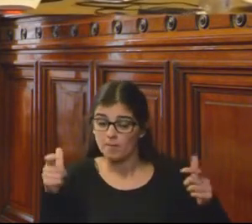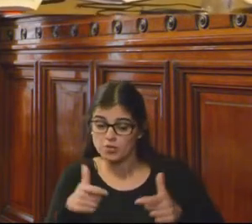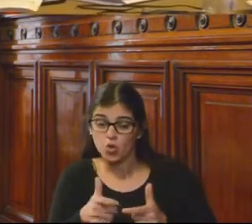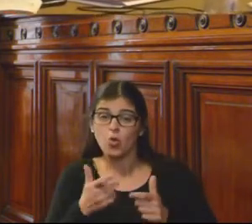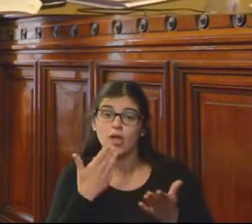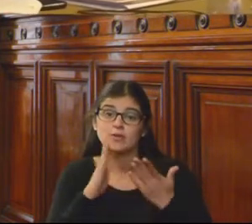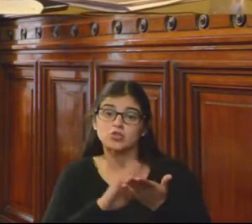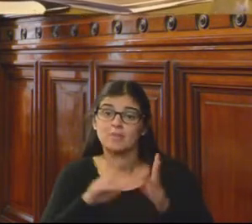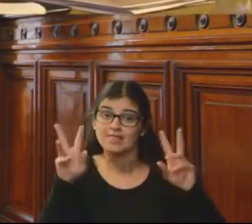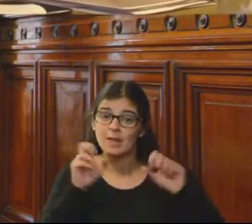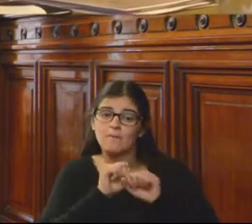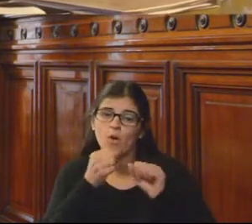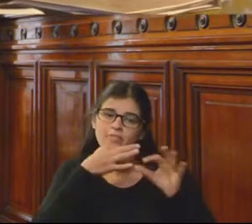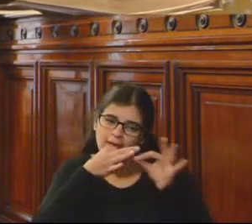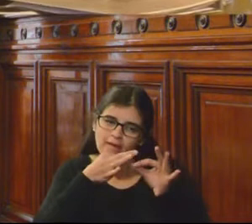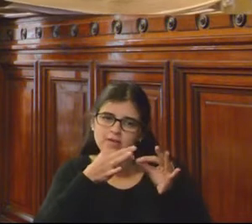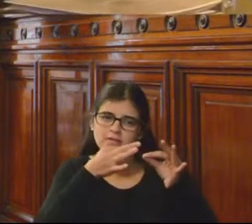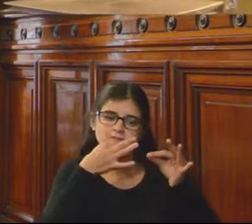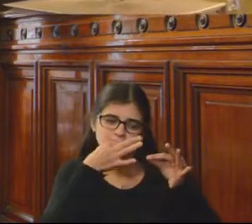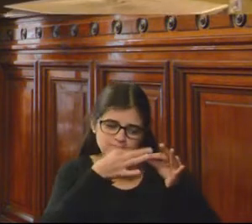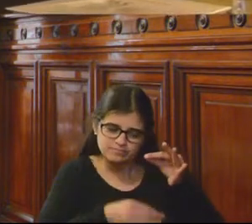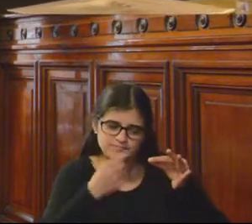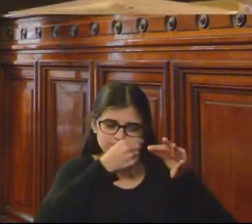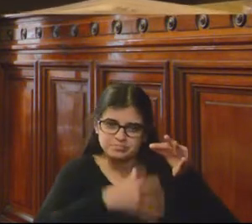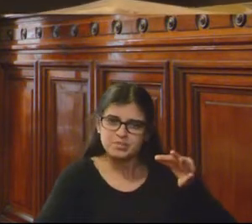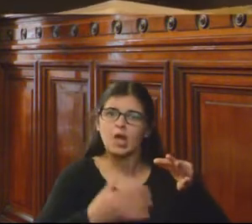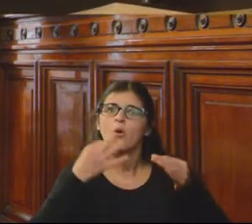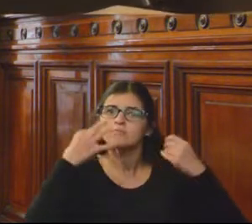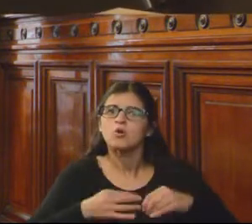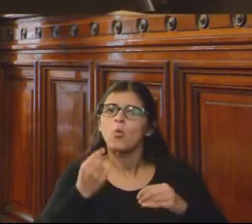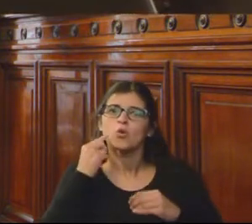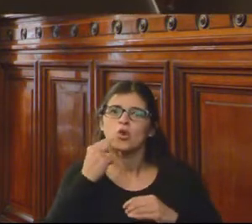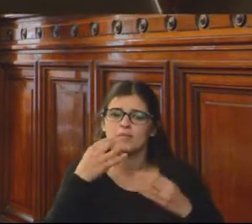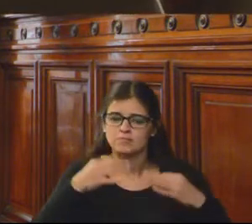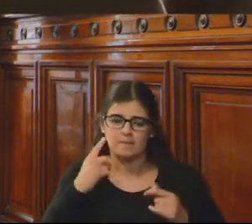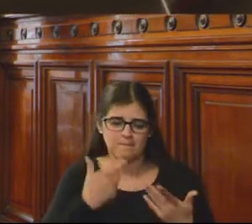aborde el tema, pueda hacer un desglose efectivo de la cifra, porque no se puede presentar acá